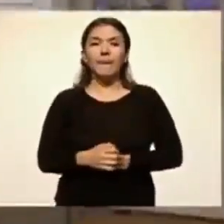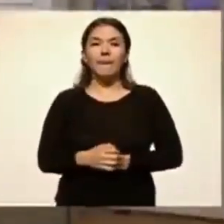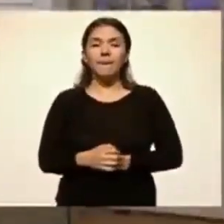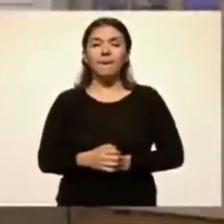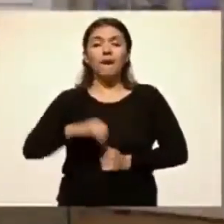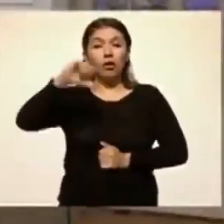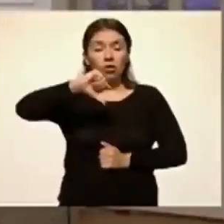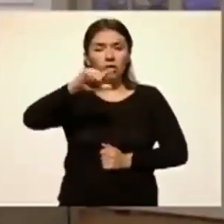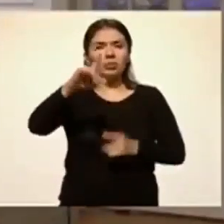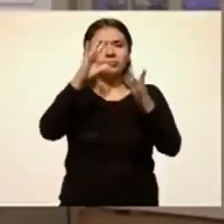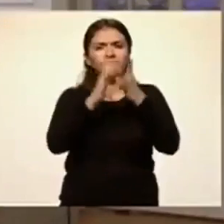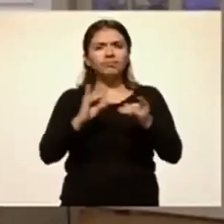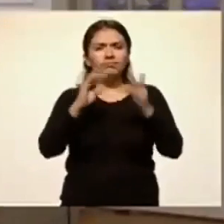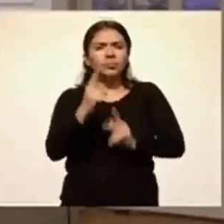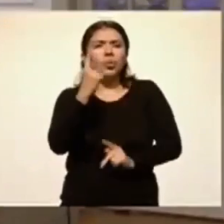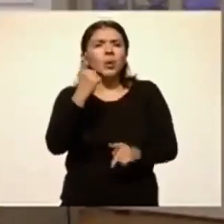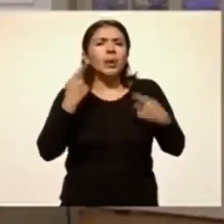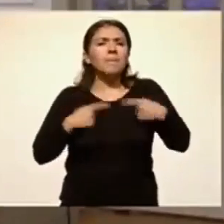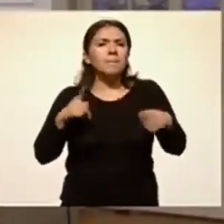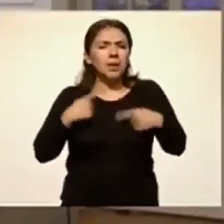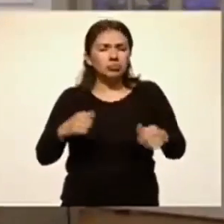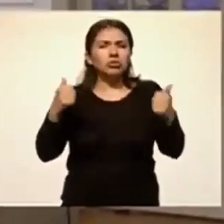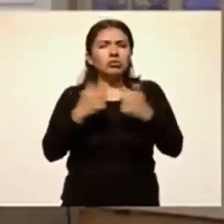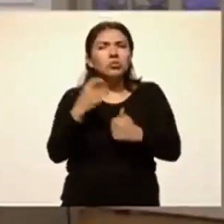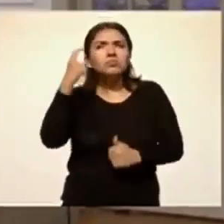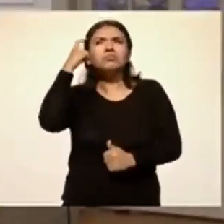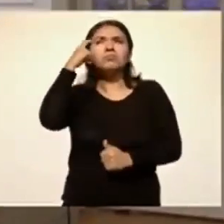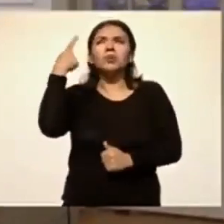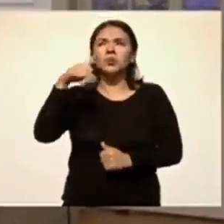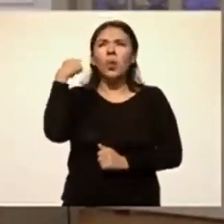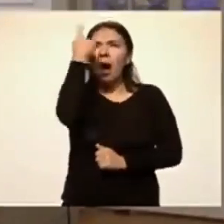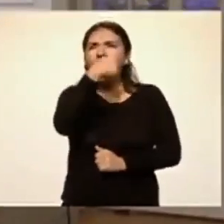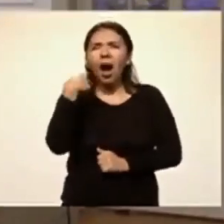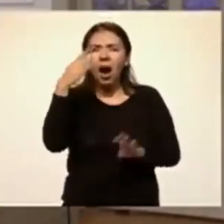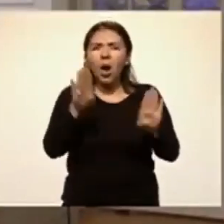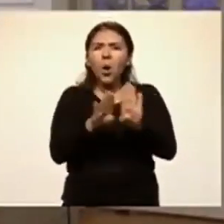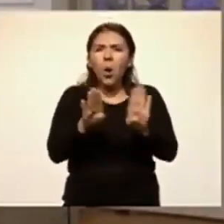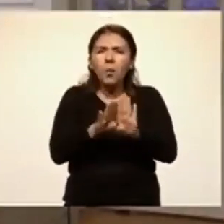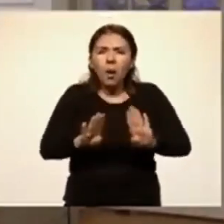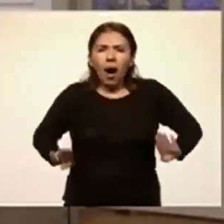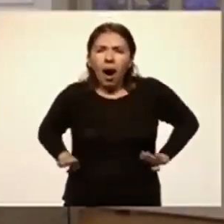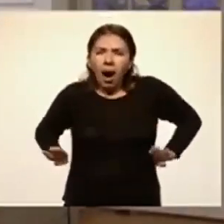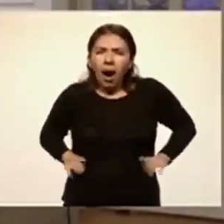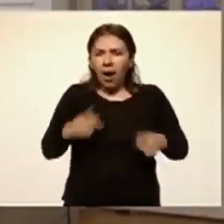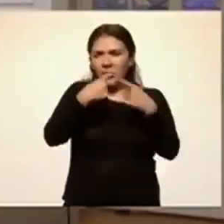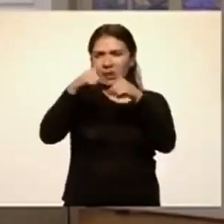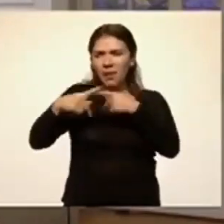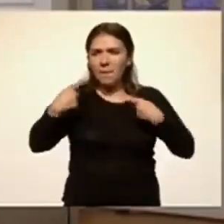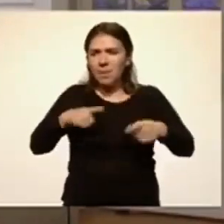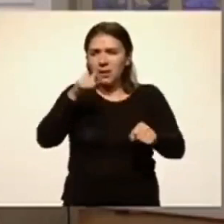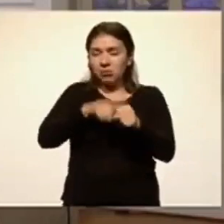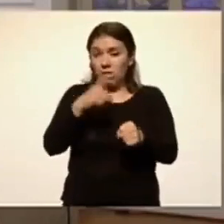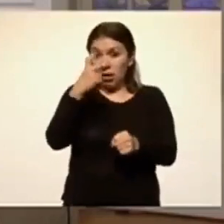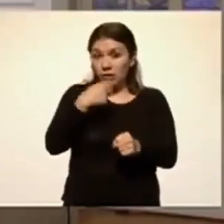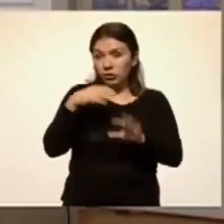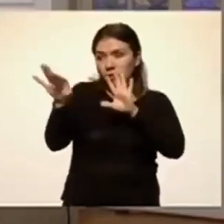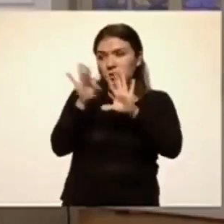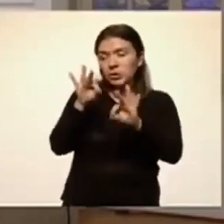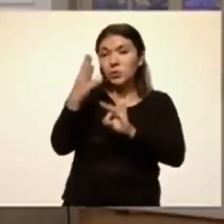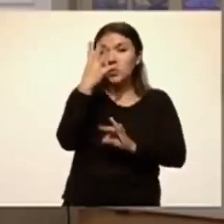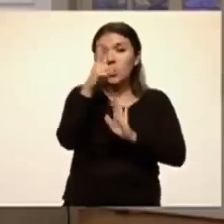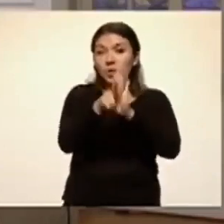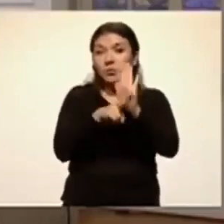Hoy vamos a describir a un personaje recuperando sus rasgos físicos y de personalidad. Para eso seleccionamos 4 videos para